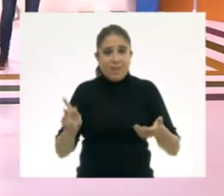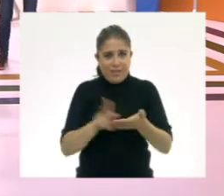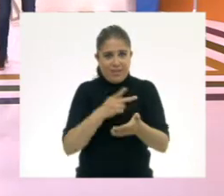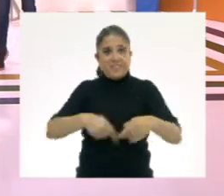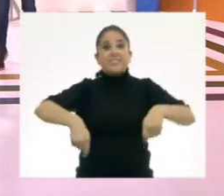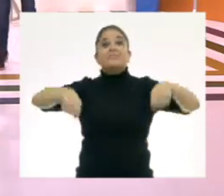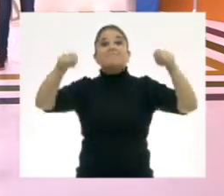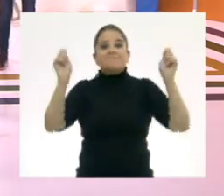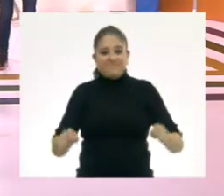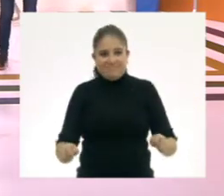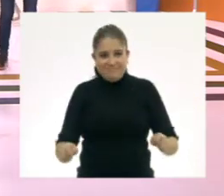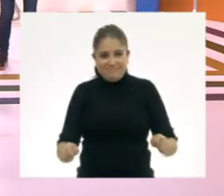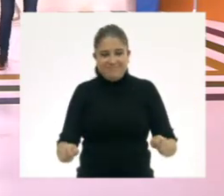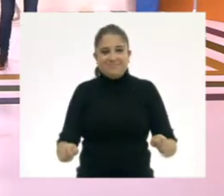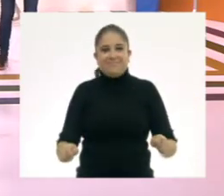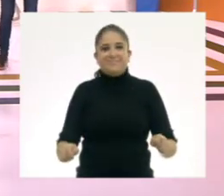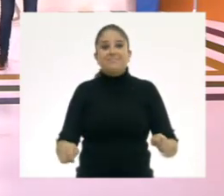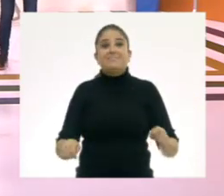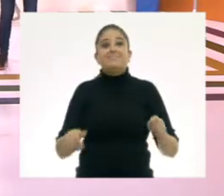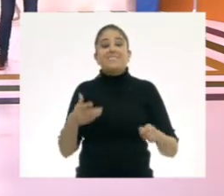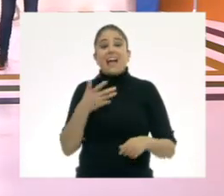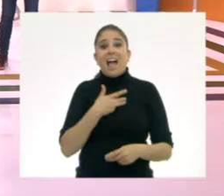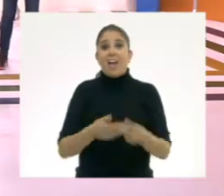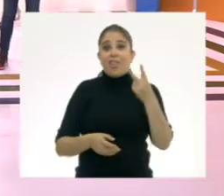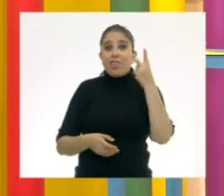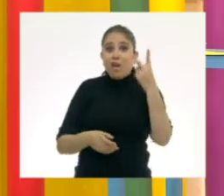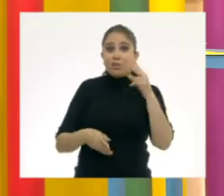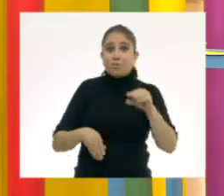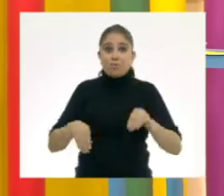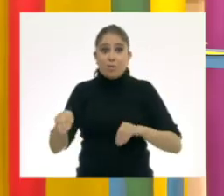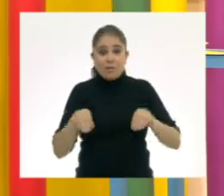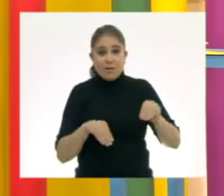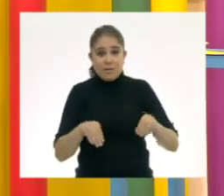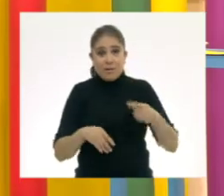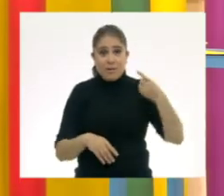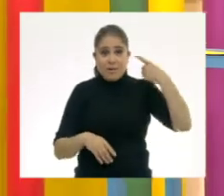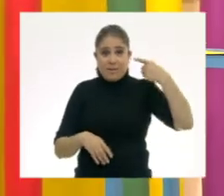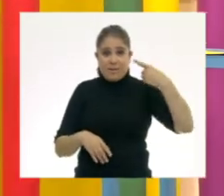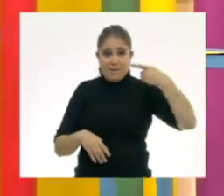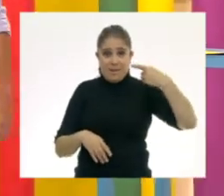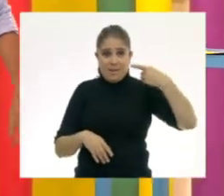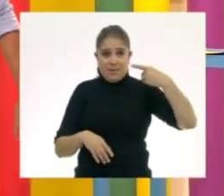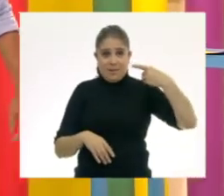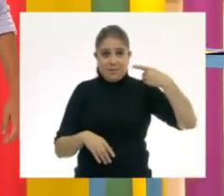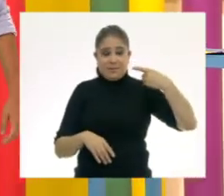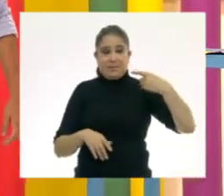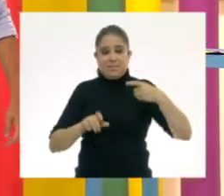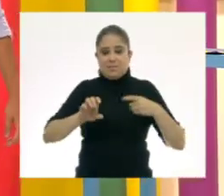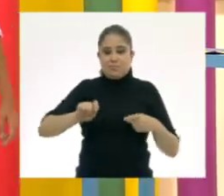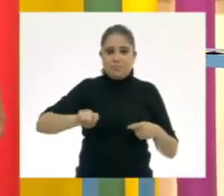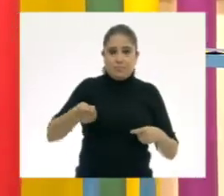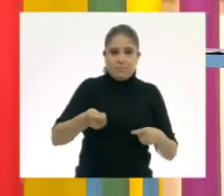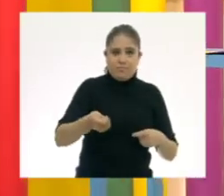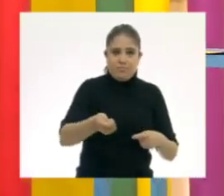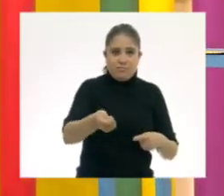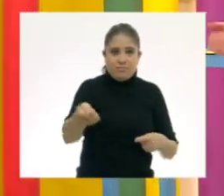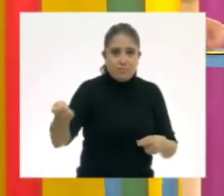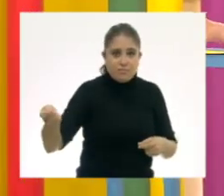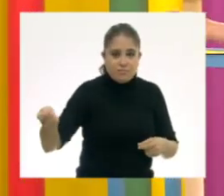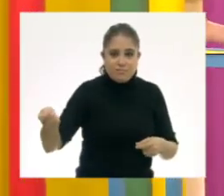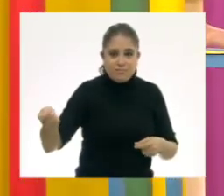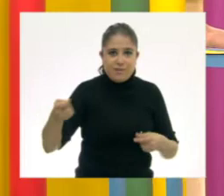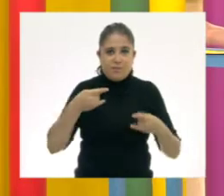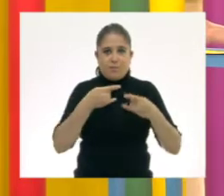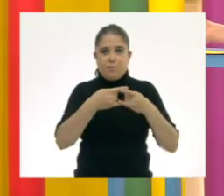vez. Y muy bien, aquí tenemos ya dos movimientos. Vamos a hacer el primero de Mariana, abrir la puerta